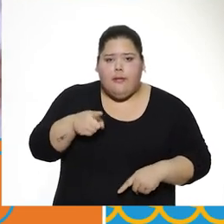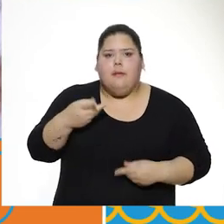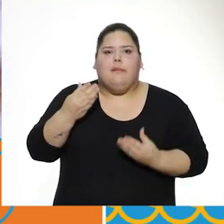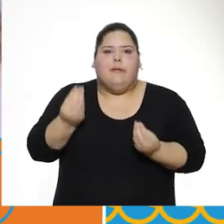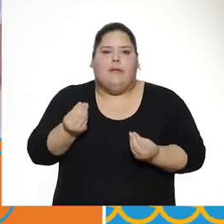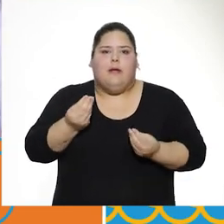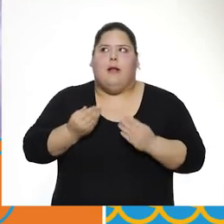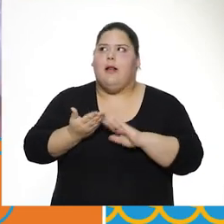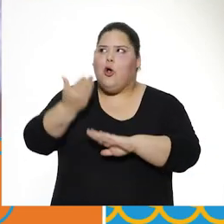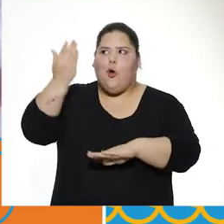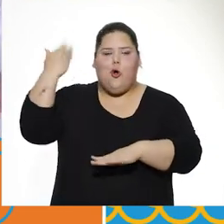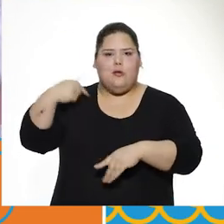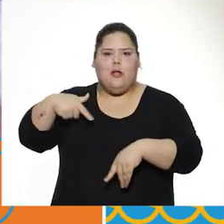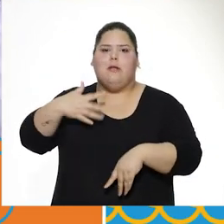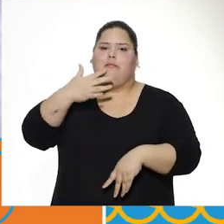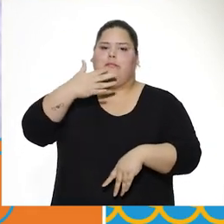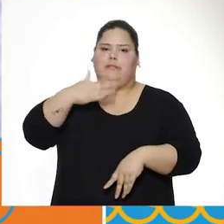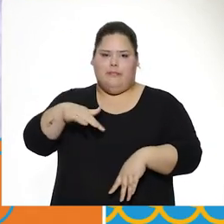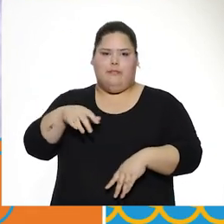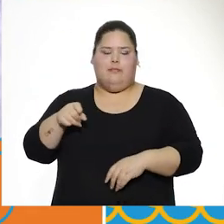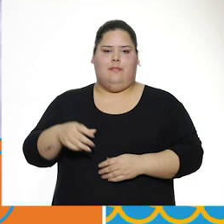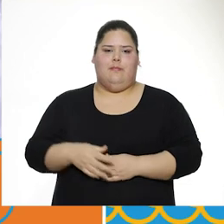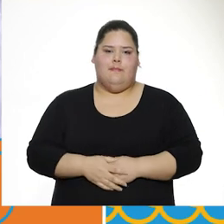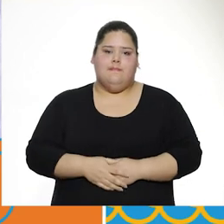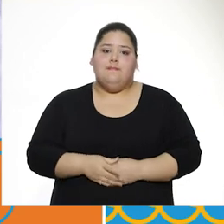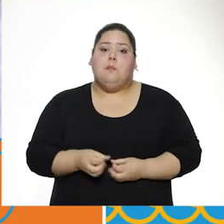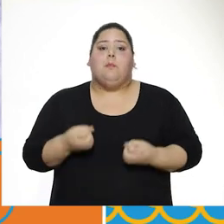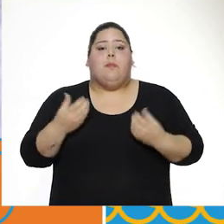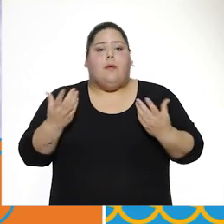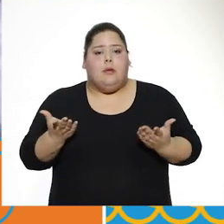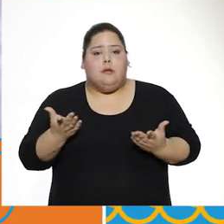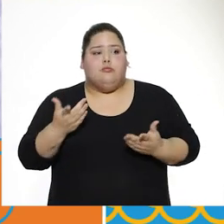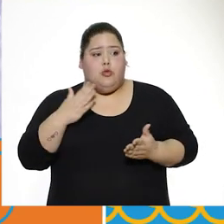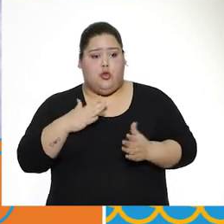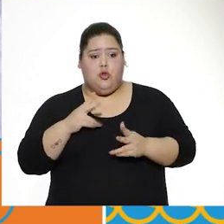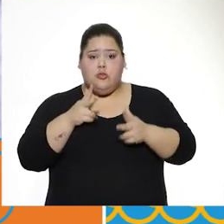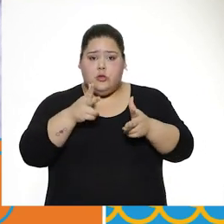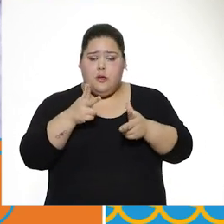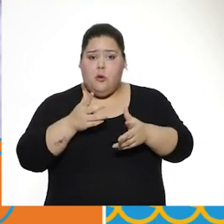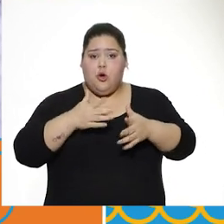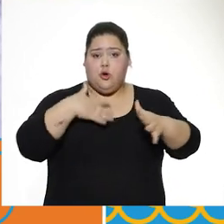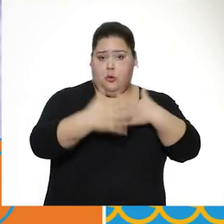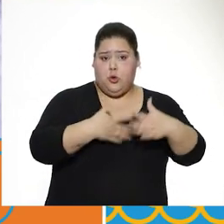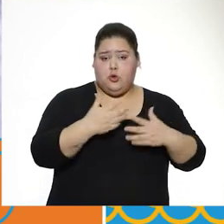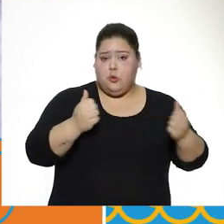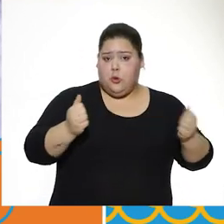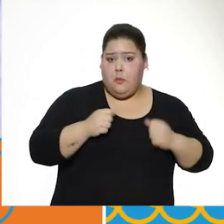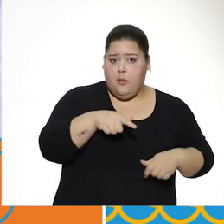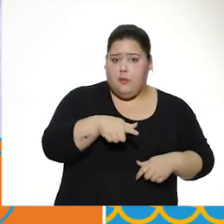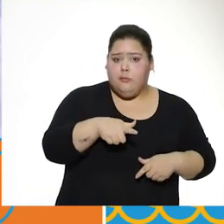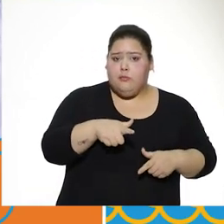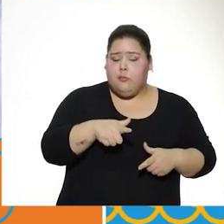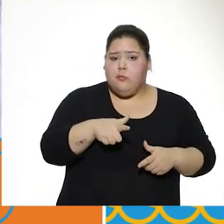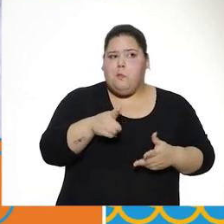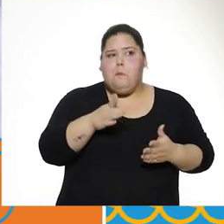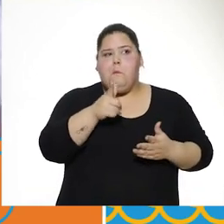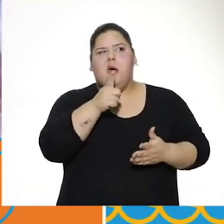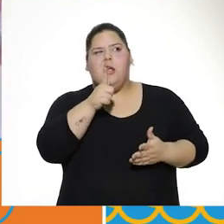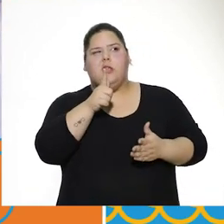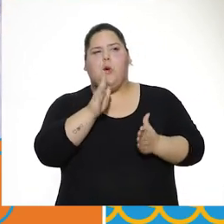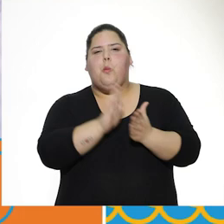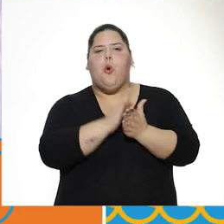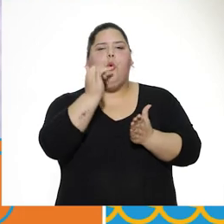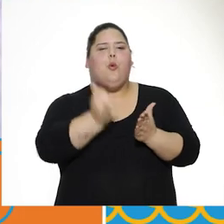vienen cuando queremos entender el pasado. Por eso, cuando hablamos de la Revolución de Mayo, es como que hablamos de